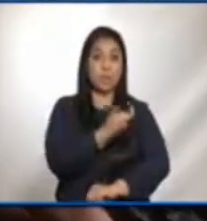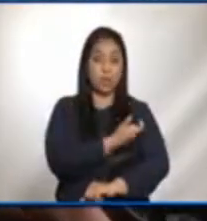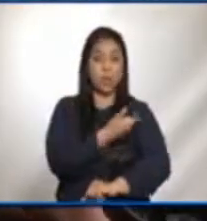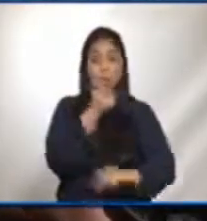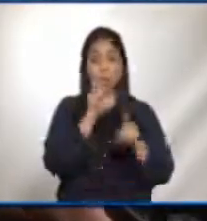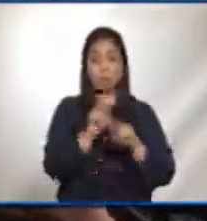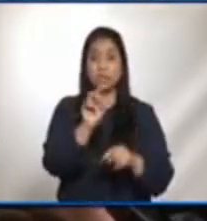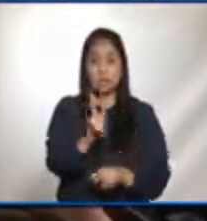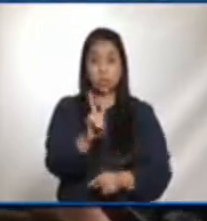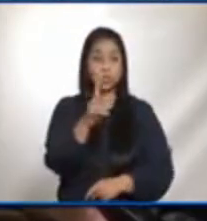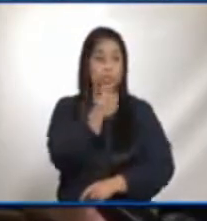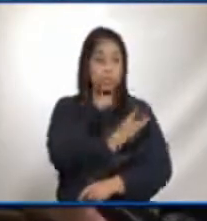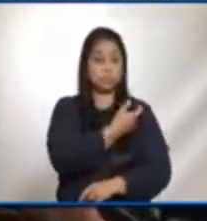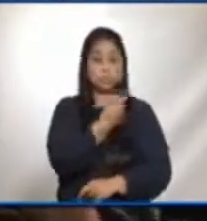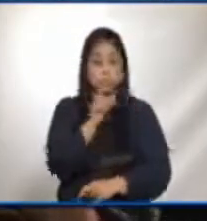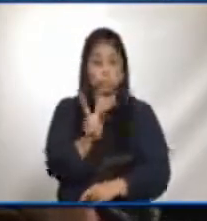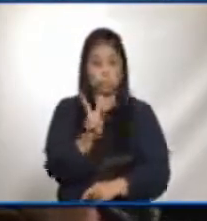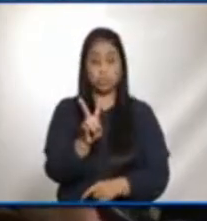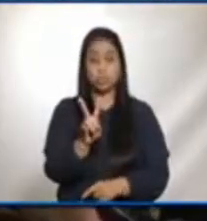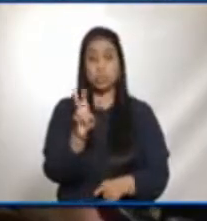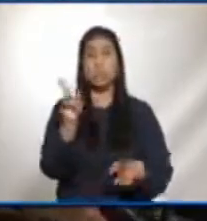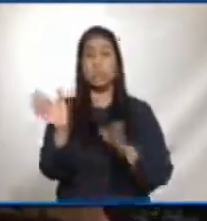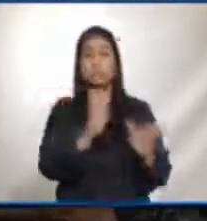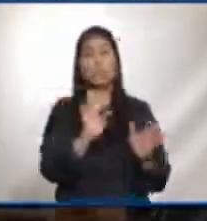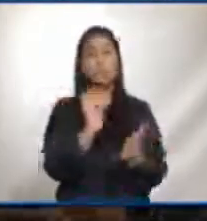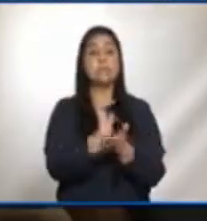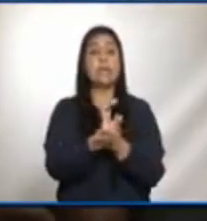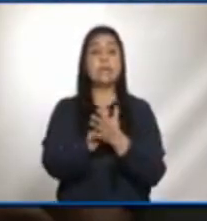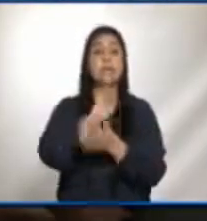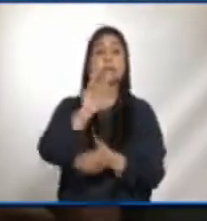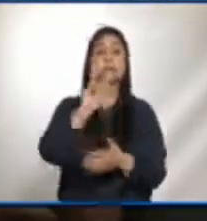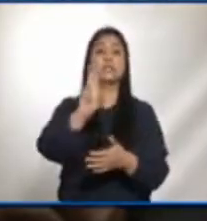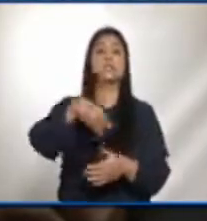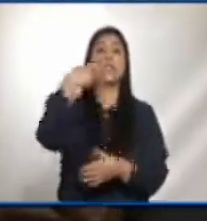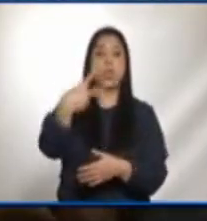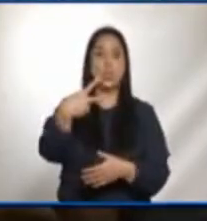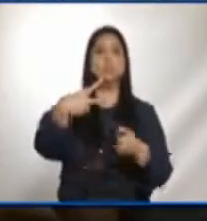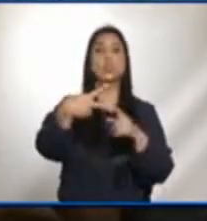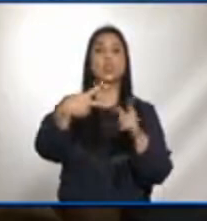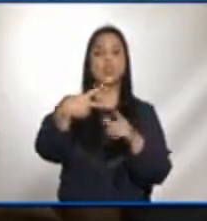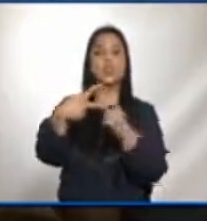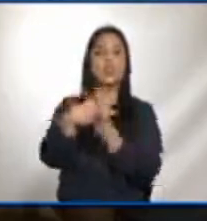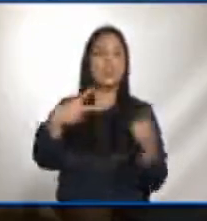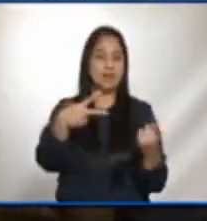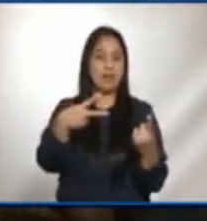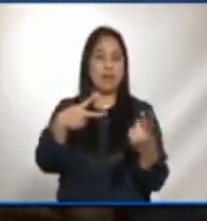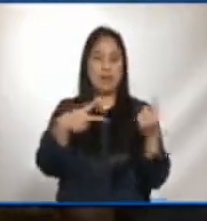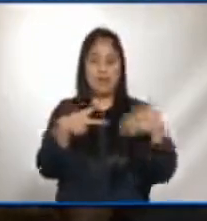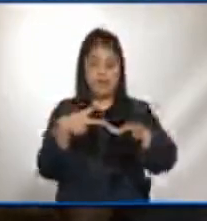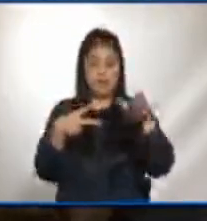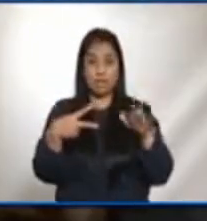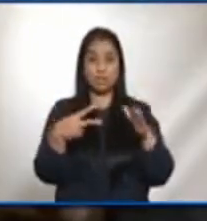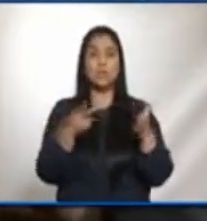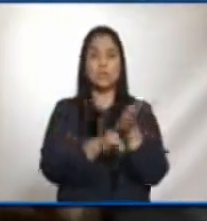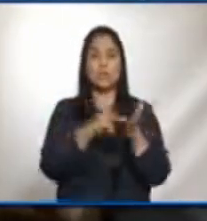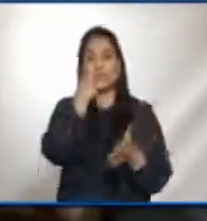dos dosis y estaríamos esperando que en la segunda semana de abril principien a entrar las Sputnik y podamos